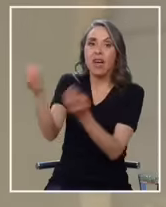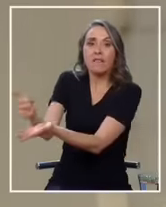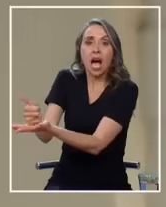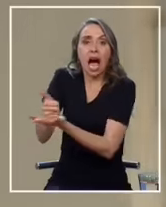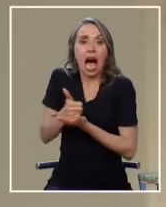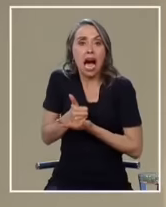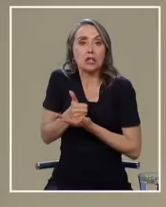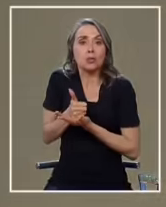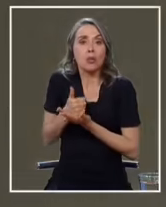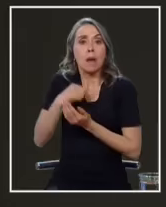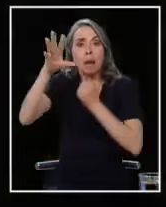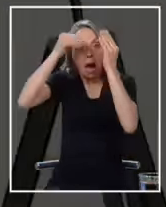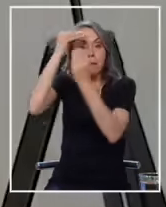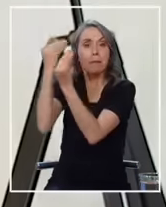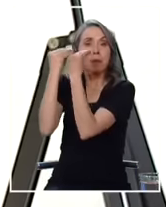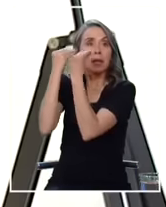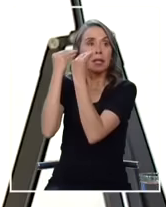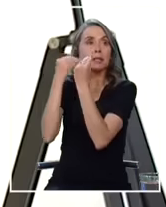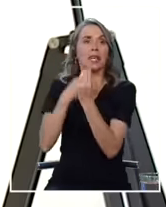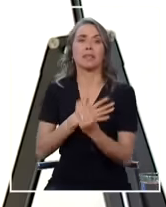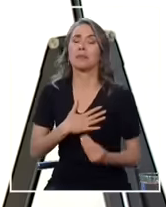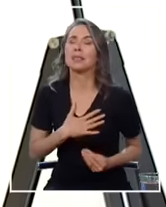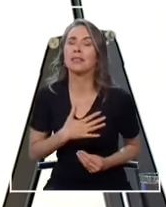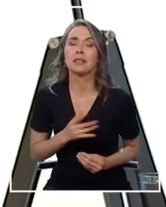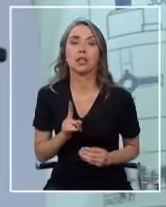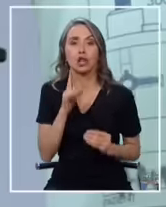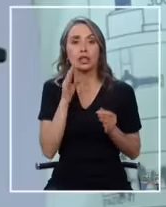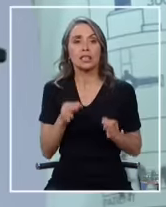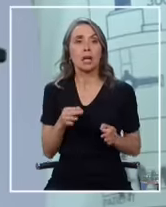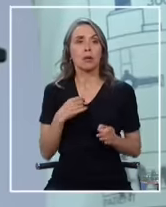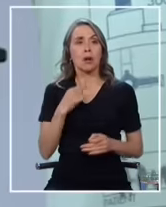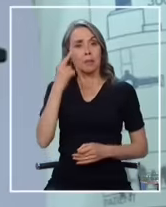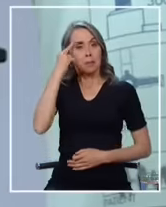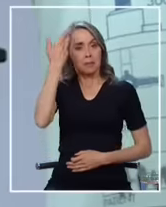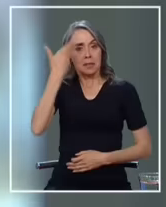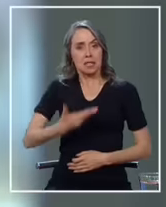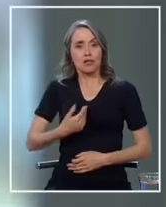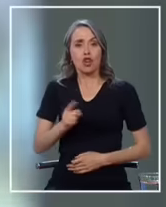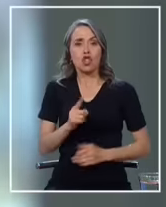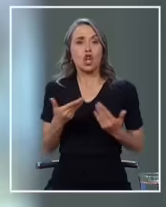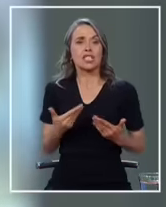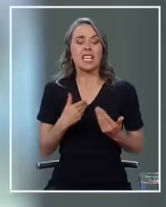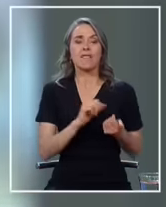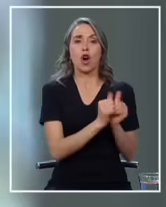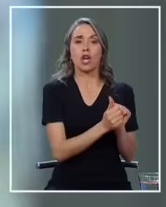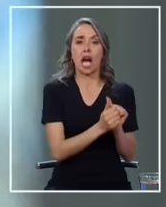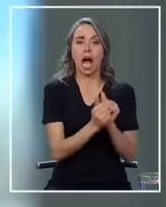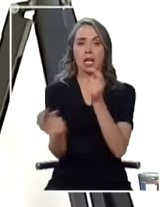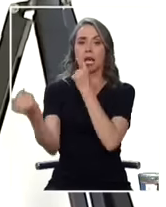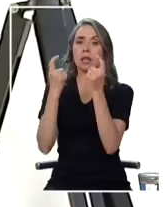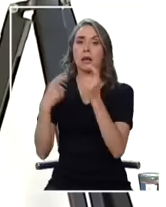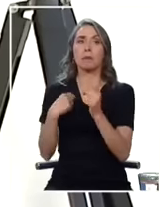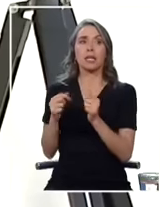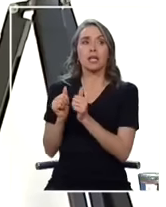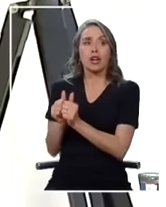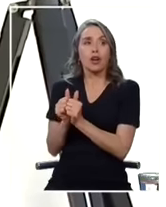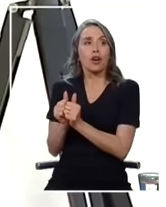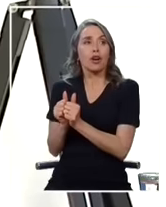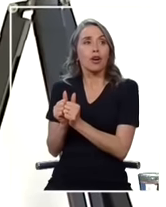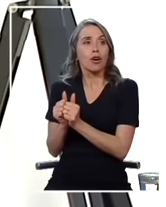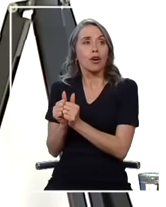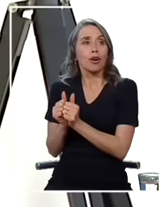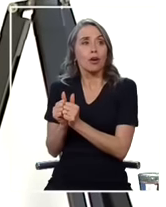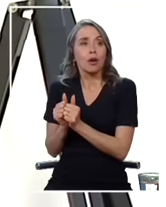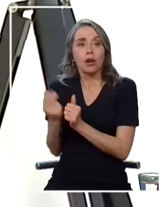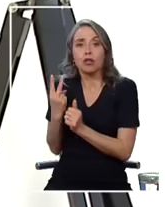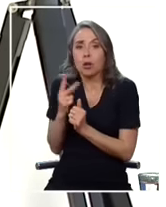ayudarla en su formación. Me sentía insegura, pensaba que no servía para mi carrera. Y ver a mi compañera